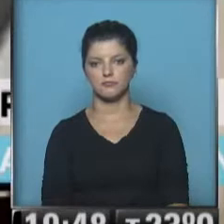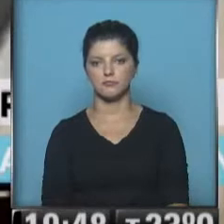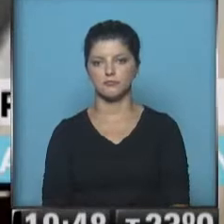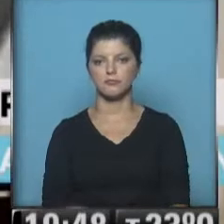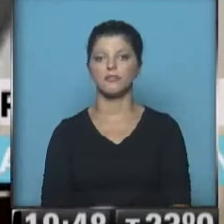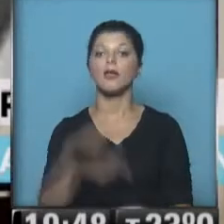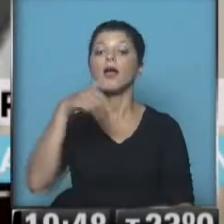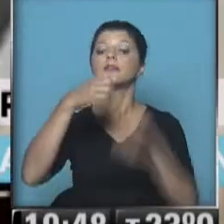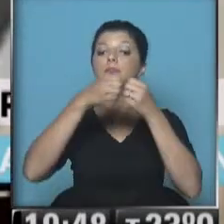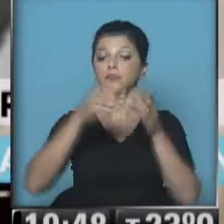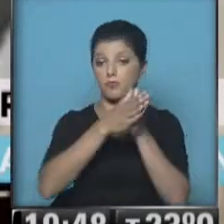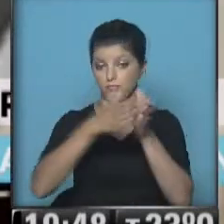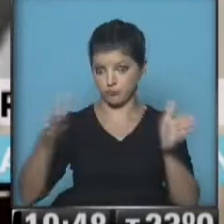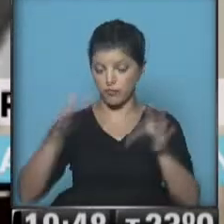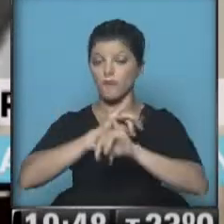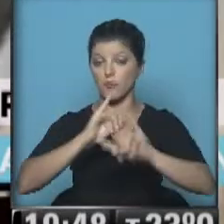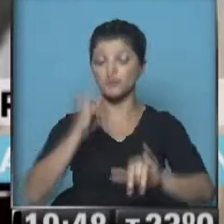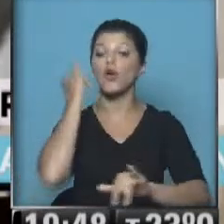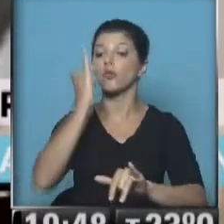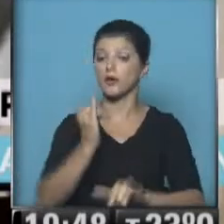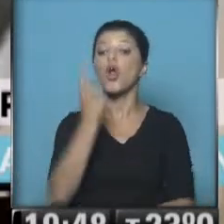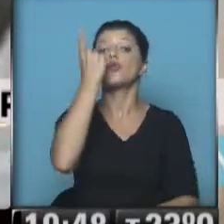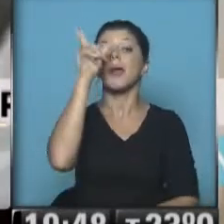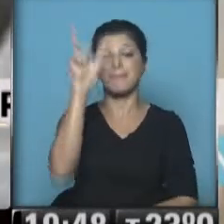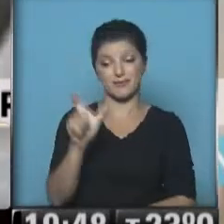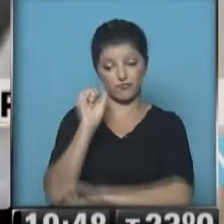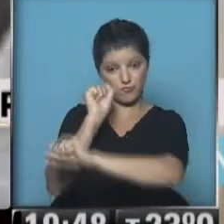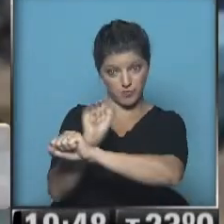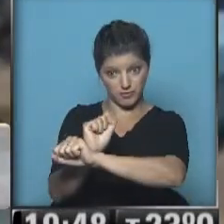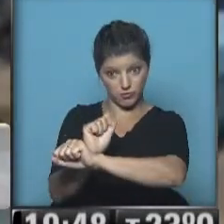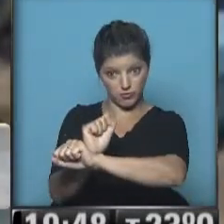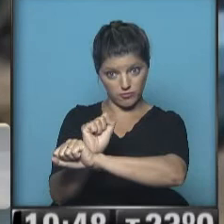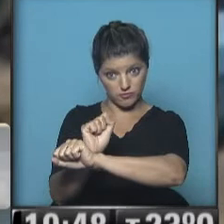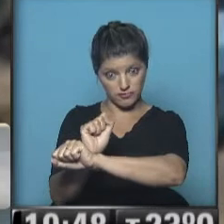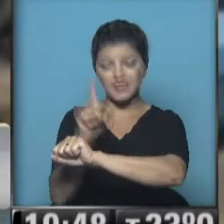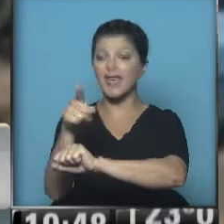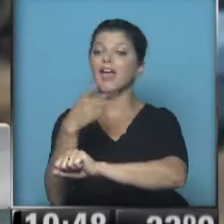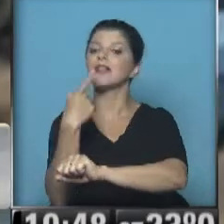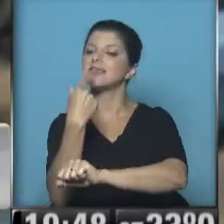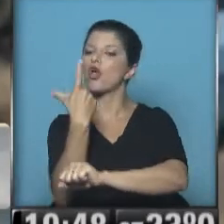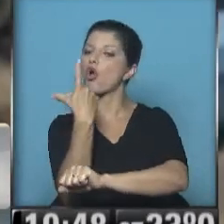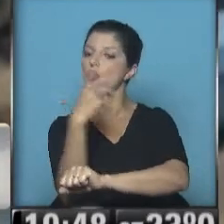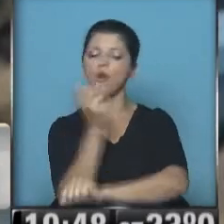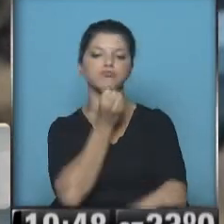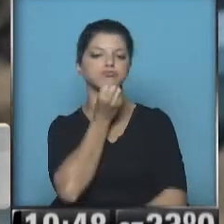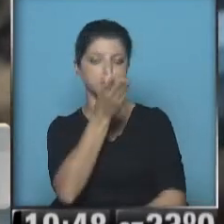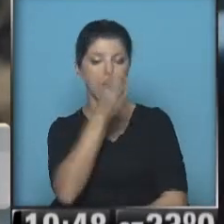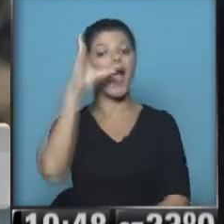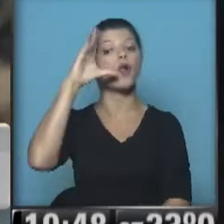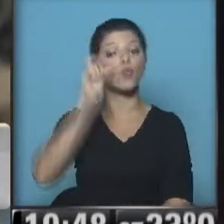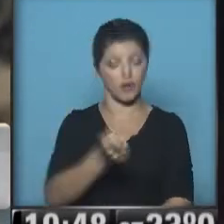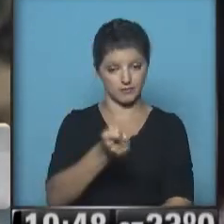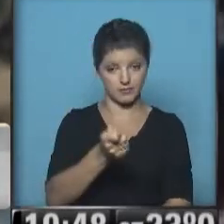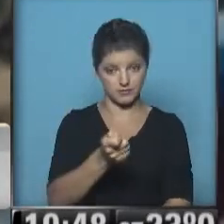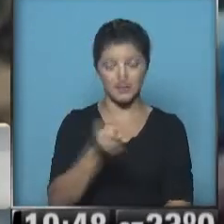Iniciamos este bloque de noticias contándoles que el único detenido por el crimen de la estudiante chilena se negó por segunda vez a declarar ante el juez que entiende en la causa.